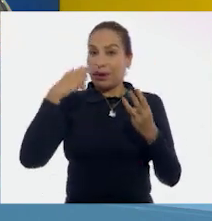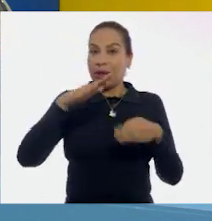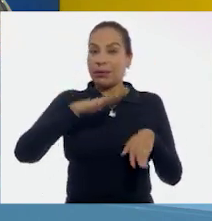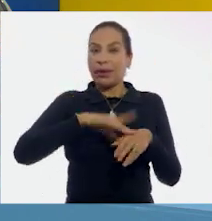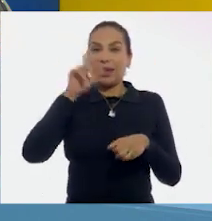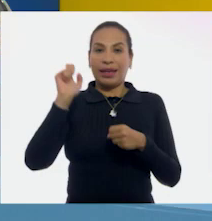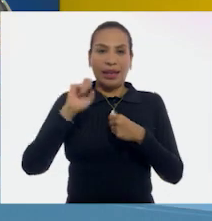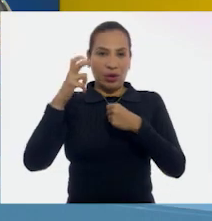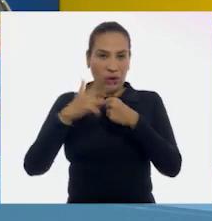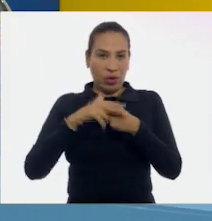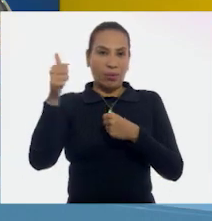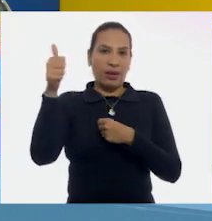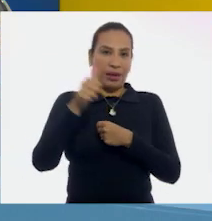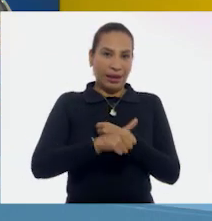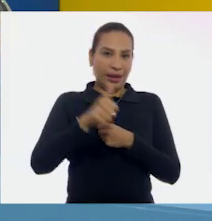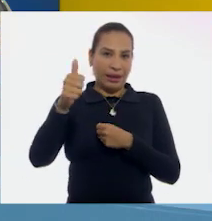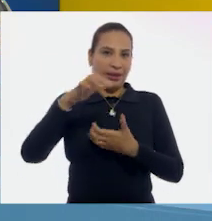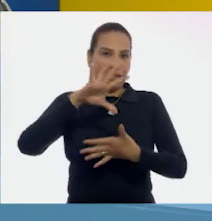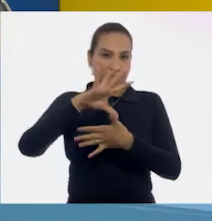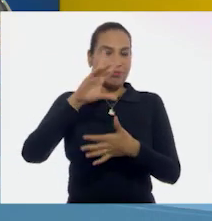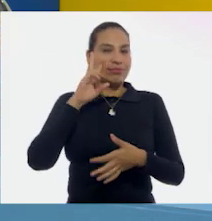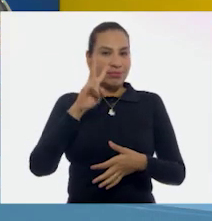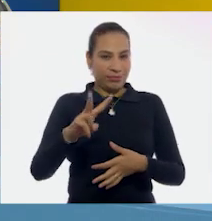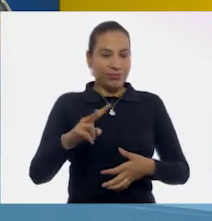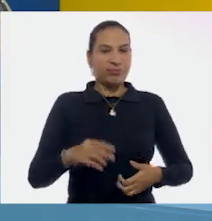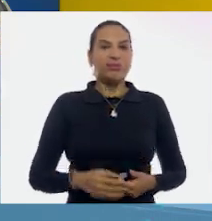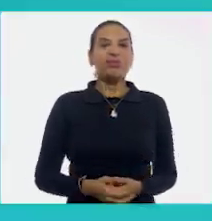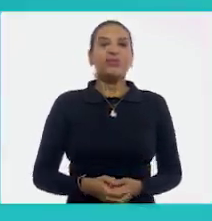entre Europa y nuestro continente. Vamos a verlos.